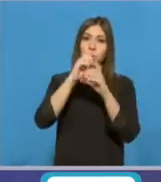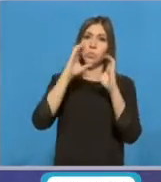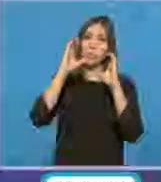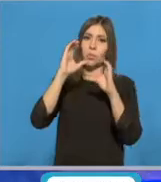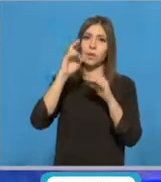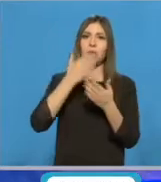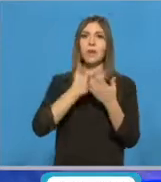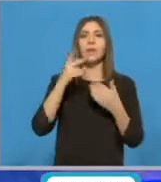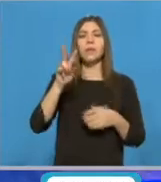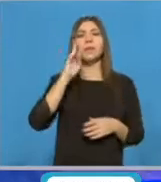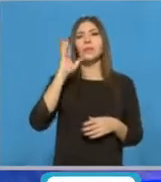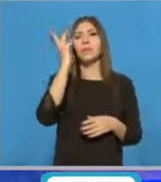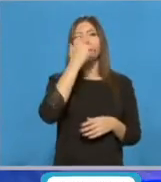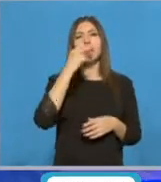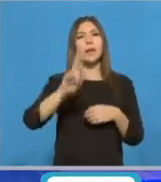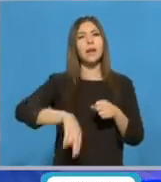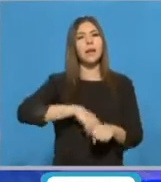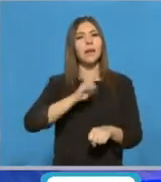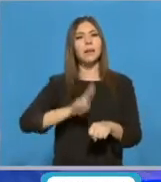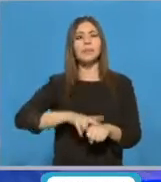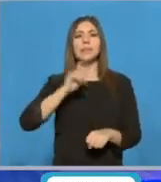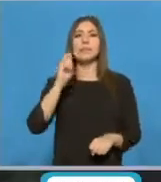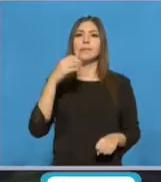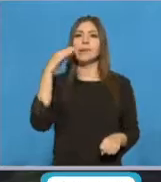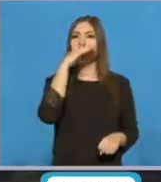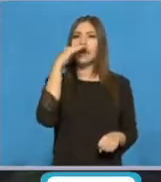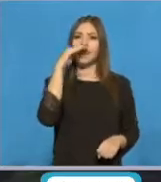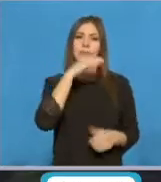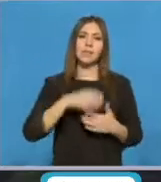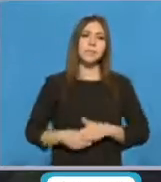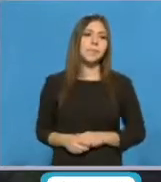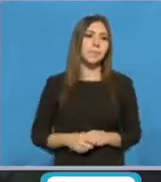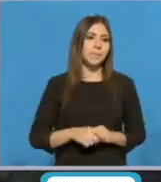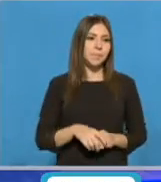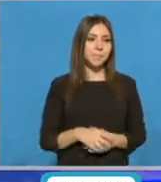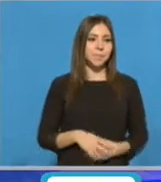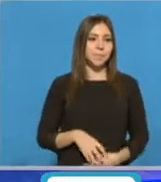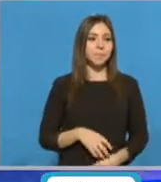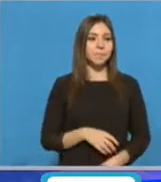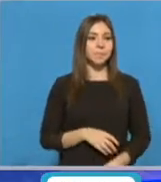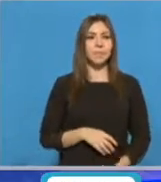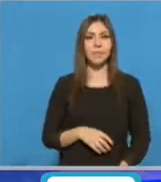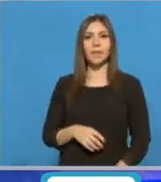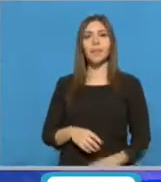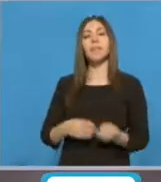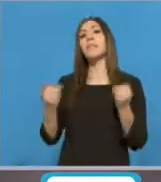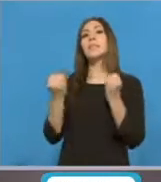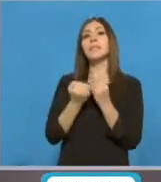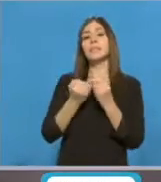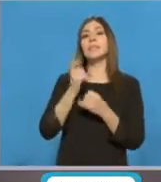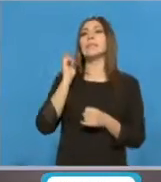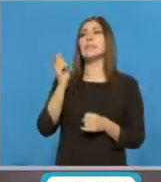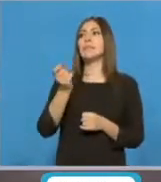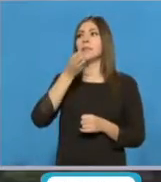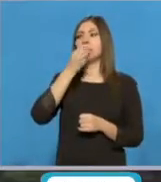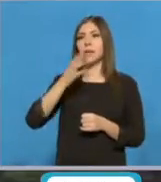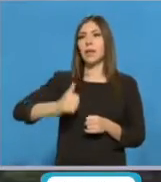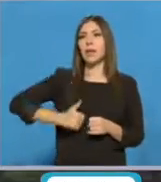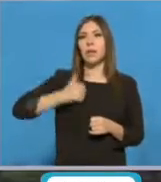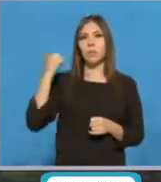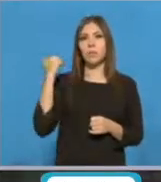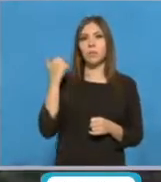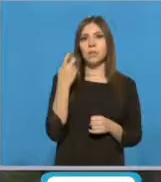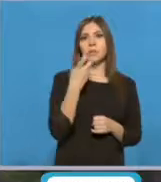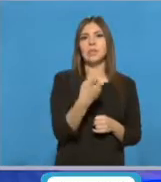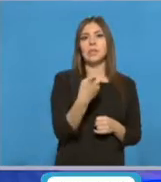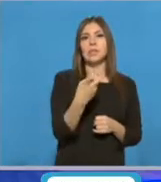una belleza natural completamente gratis. Sí, por supuesto. Y también está es bueno aprovechar esta excusa,